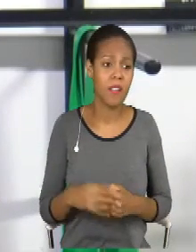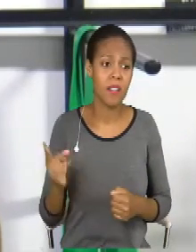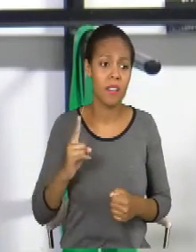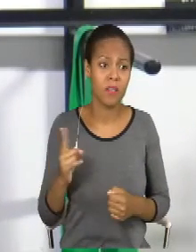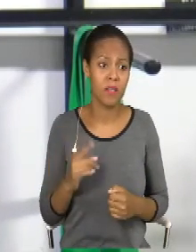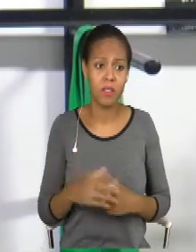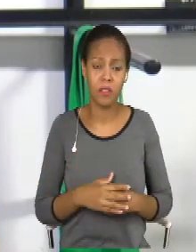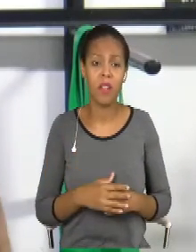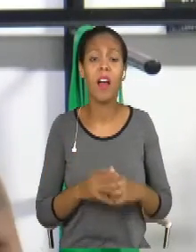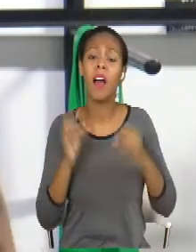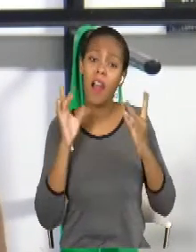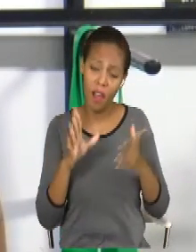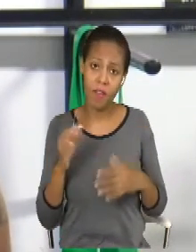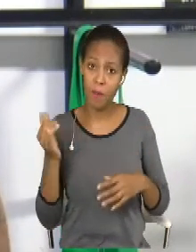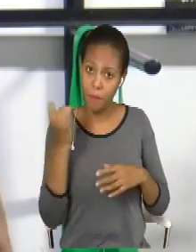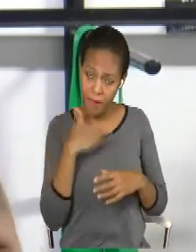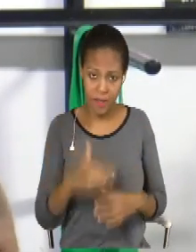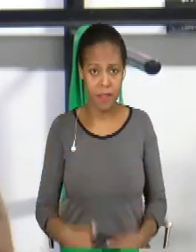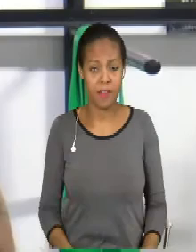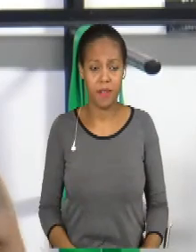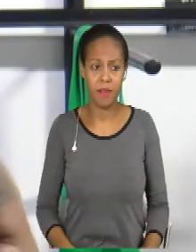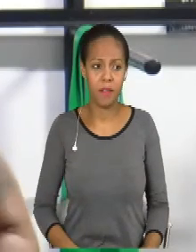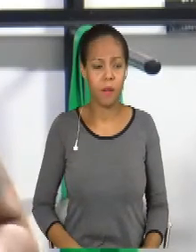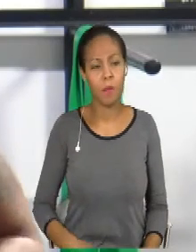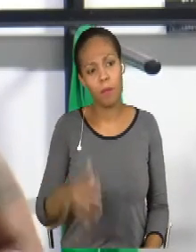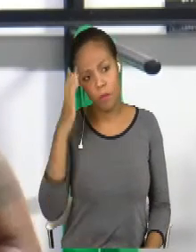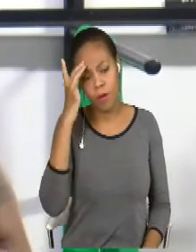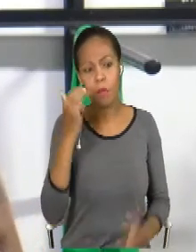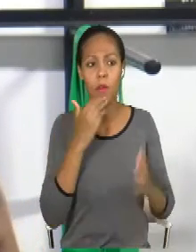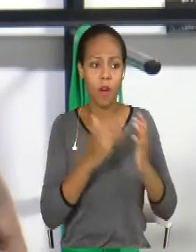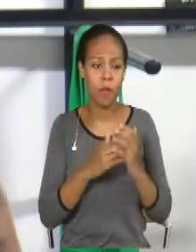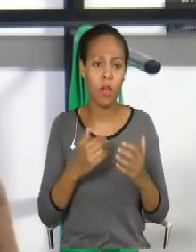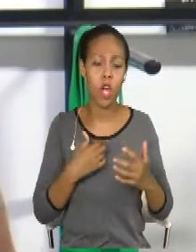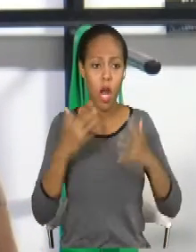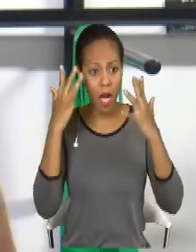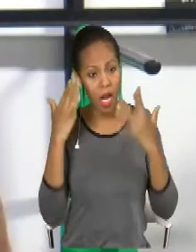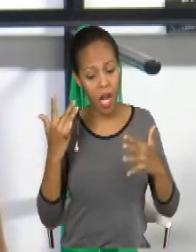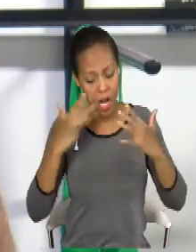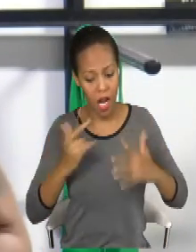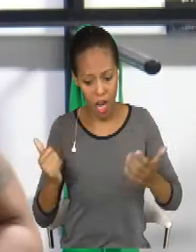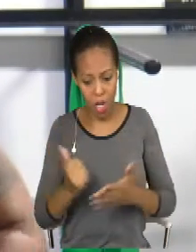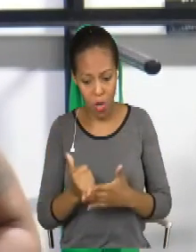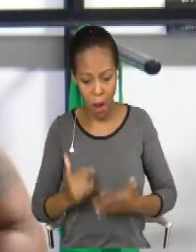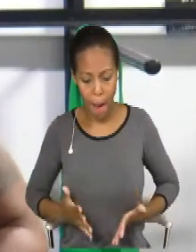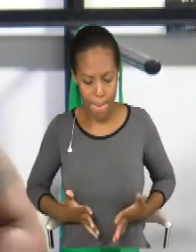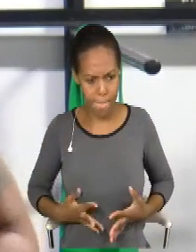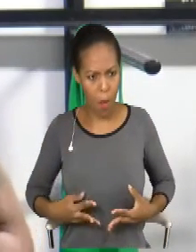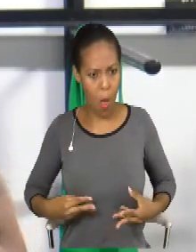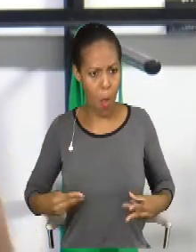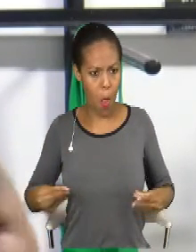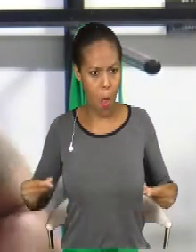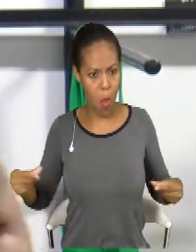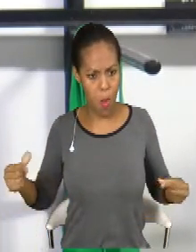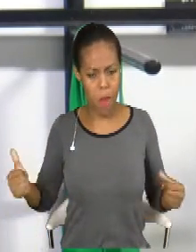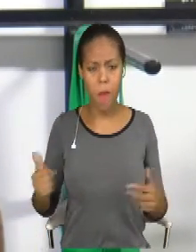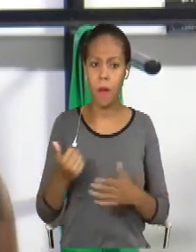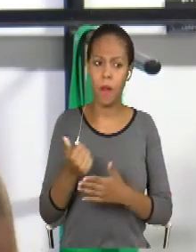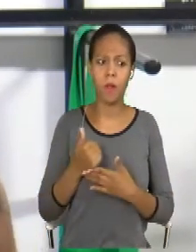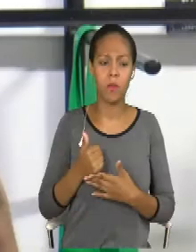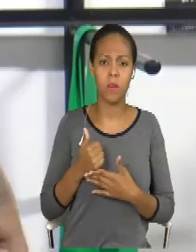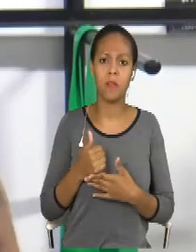muy fatal hacerlo. ¿Por qué? Porque pues, si piensan de que van a sudar o van a quemar más grasa o les va a bajar mucho la